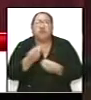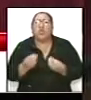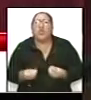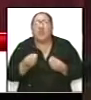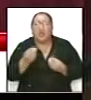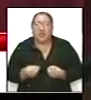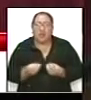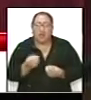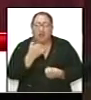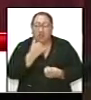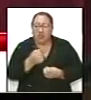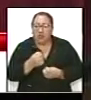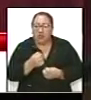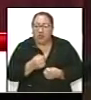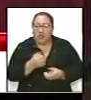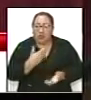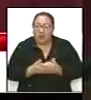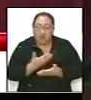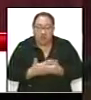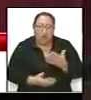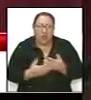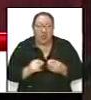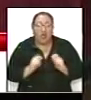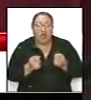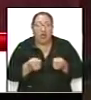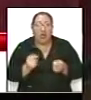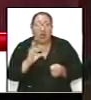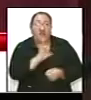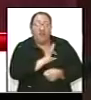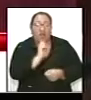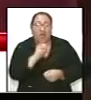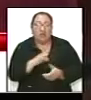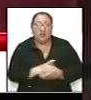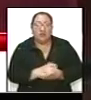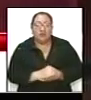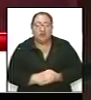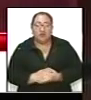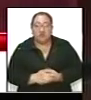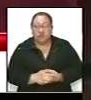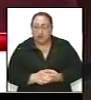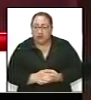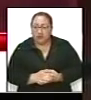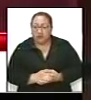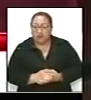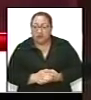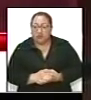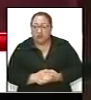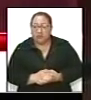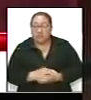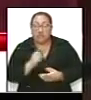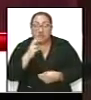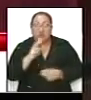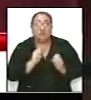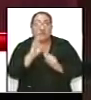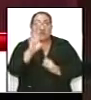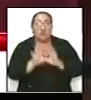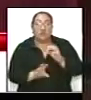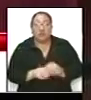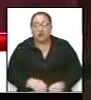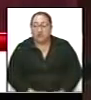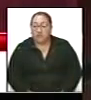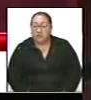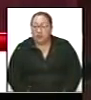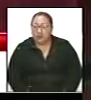sido el hecho fáctico que le ha atribuido la Fiscalía. Bien, como pueden ver de la diapositiva, el